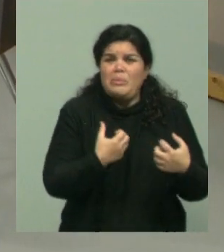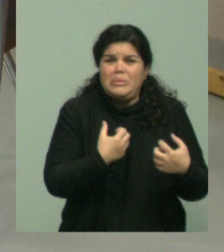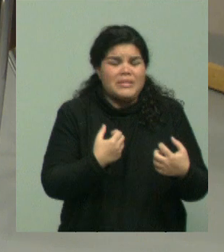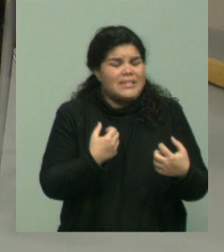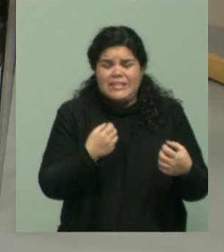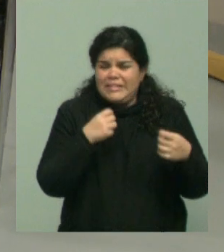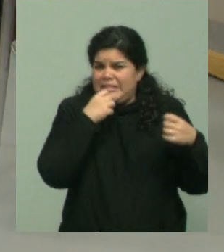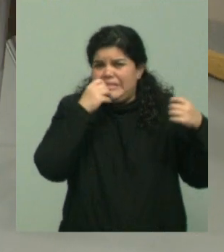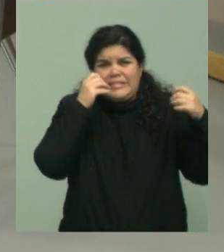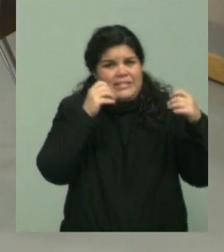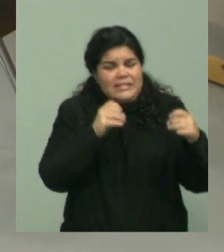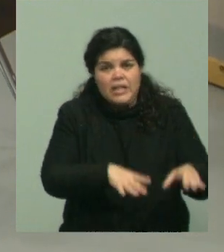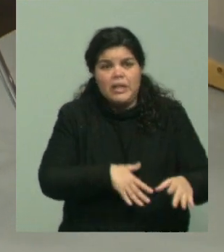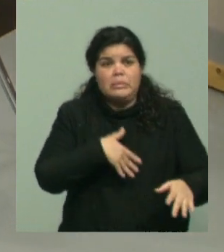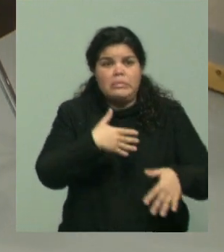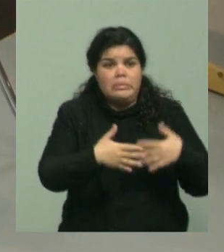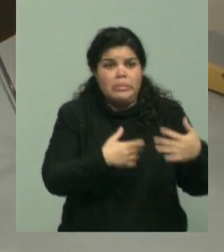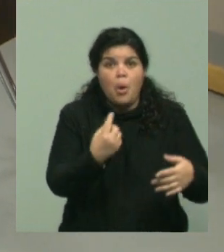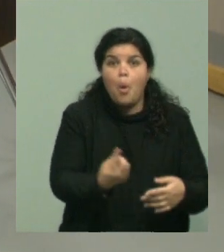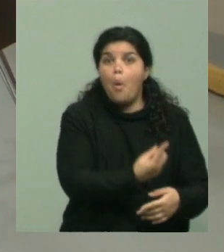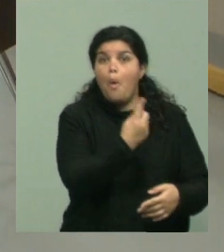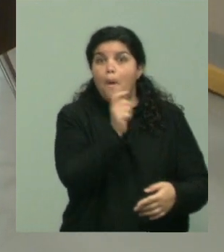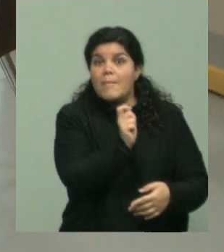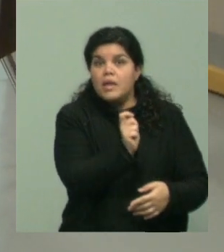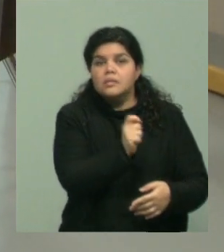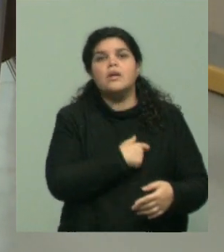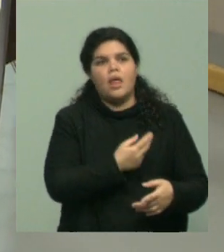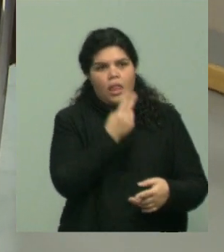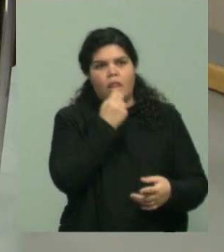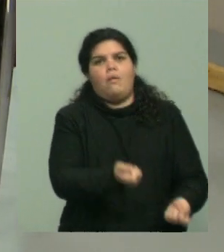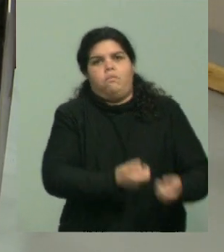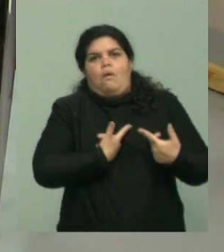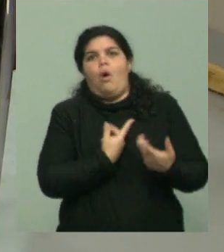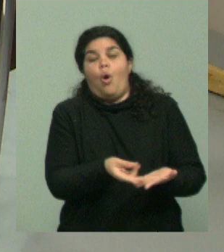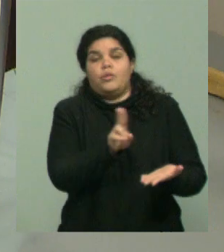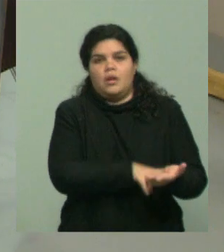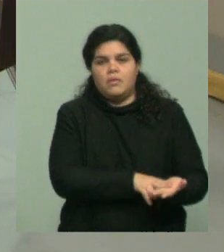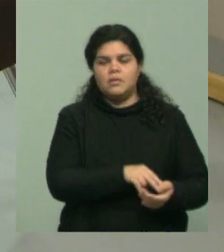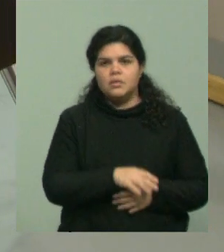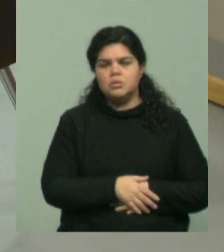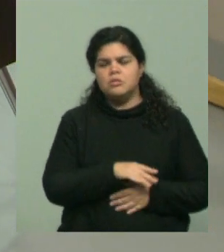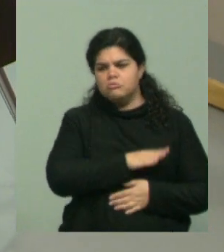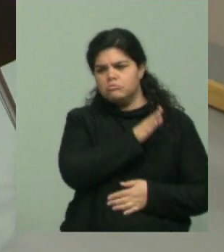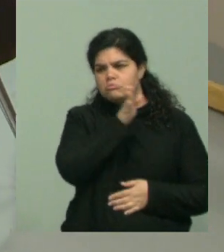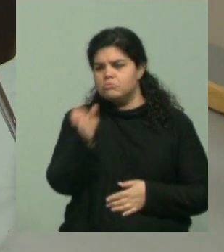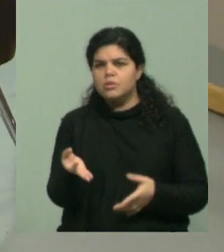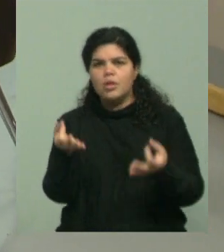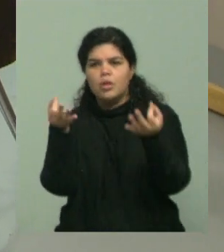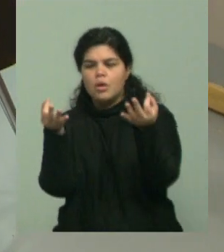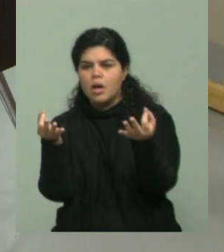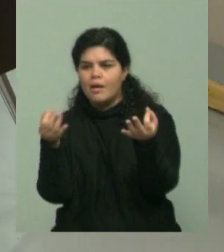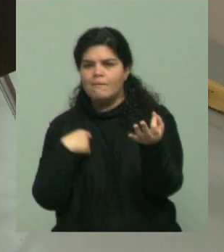claro. Sí. Y bueno, cuando tomo esta clase de yoga con Roxana Petrucci, que era la profesora, o sea que